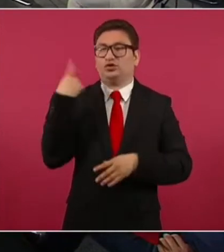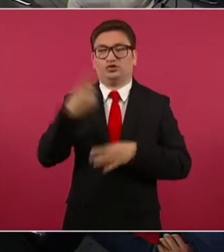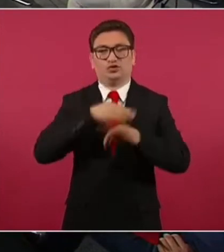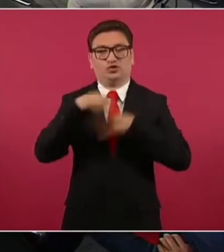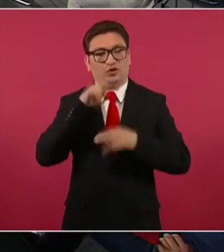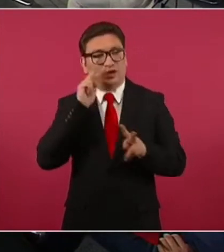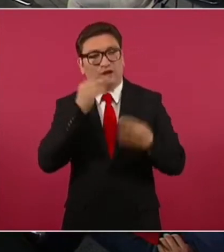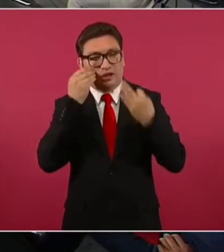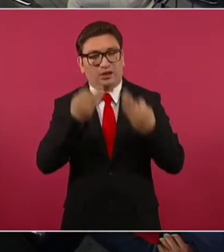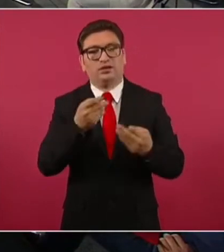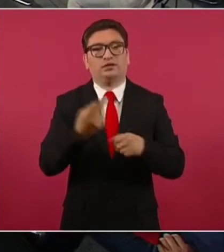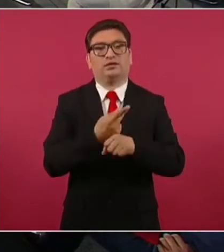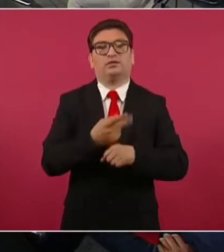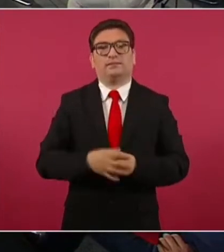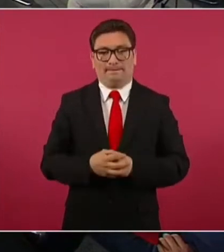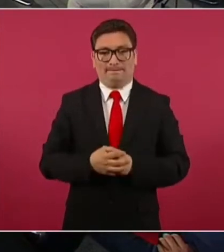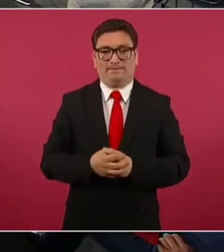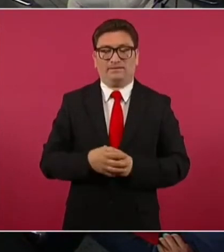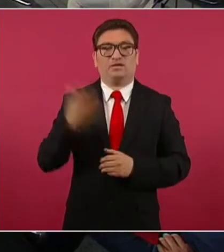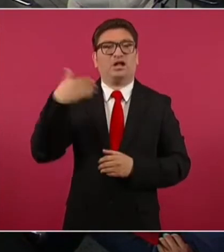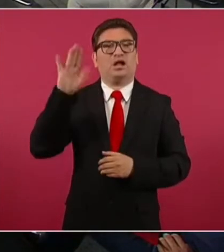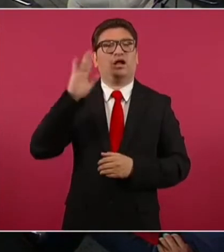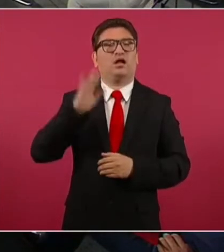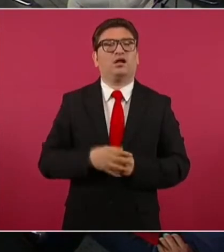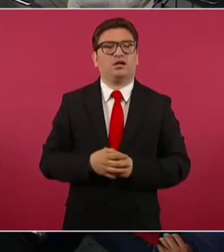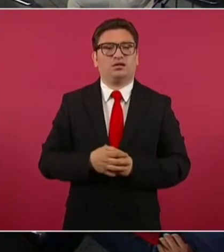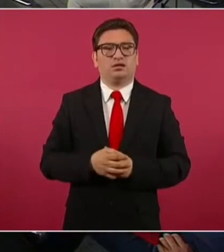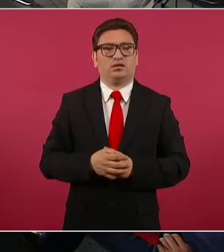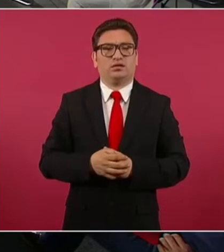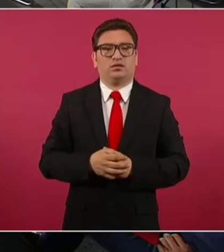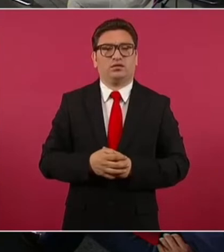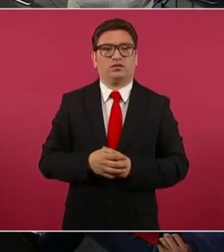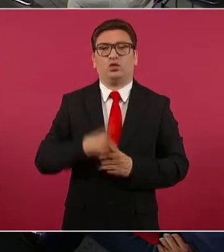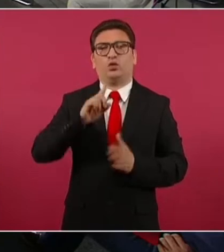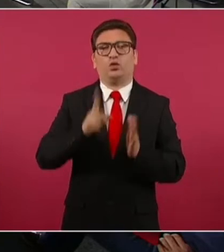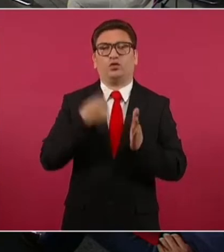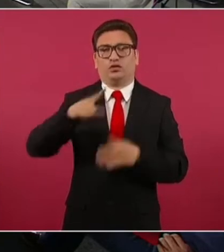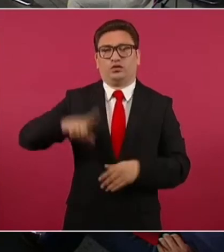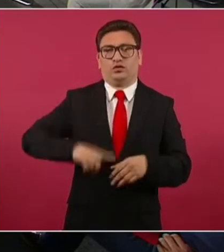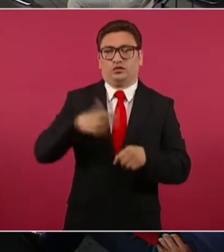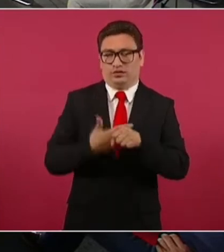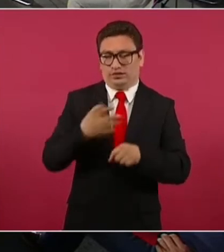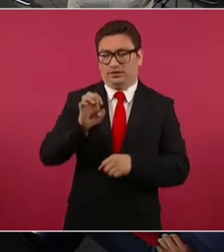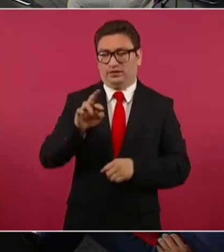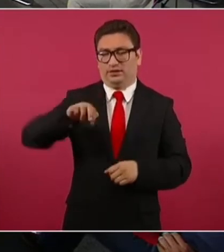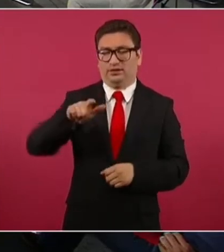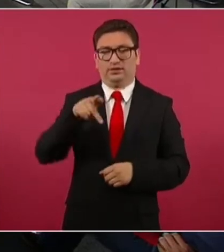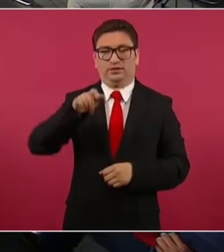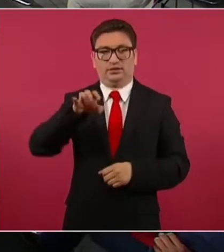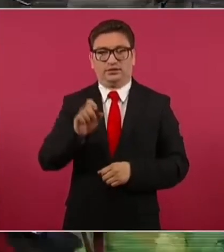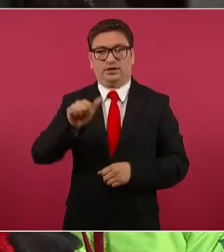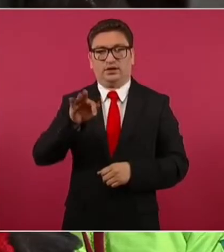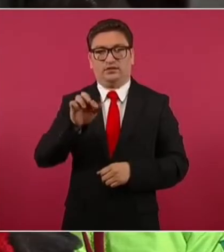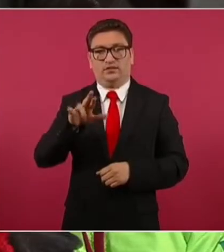ver fue la vez que el gobernador Enrique Alfaro mandó a reprimir